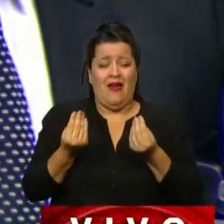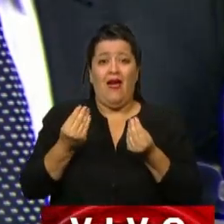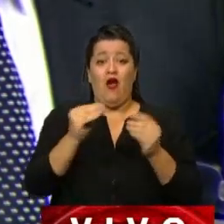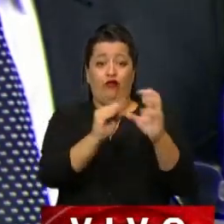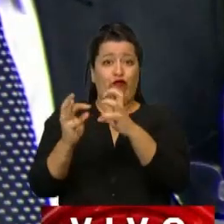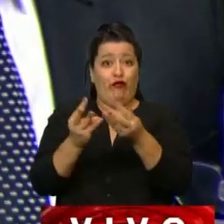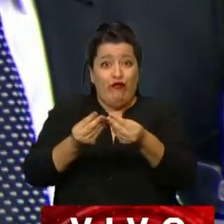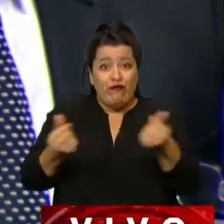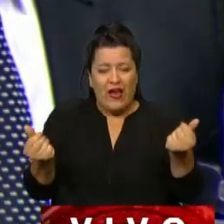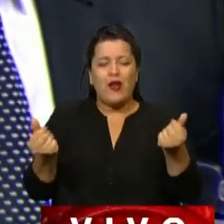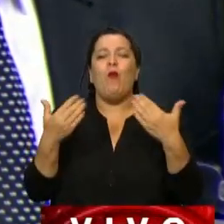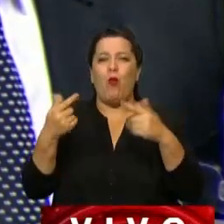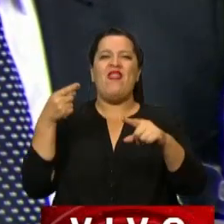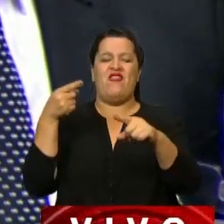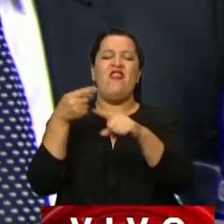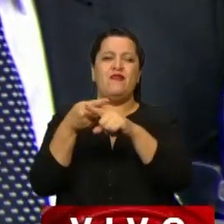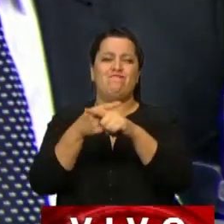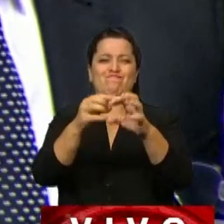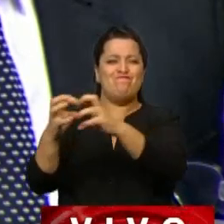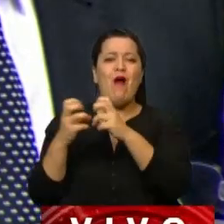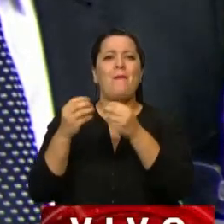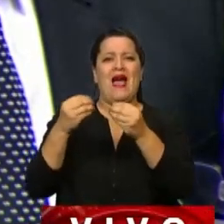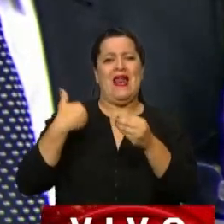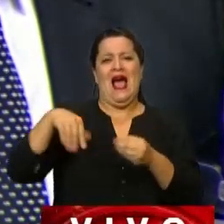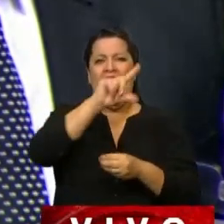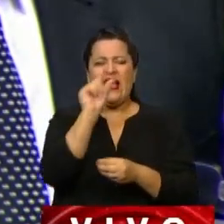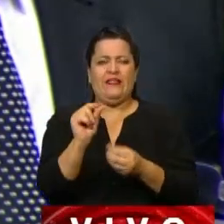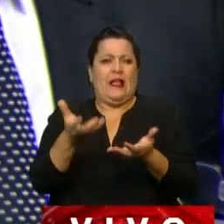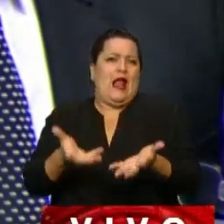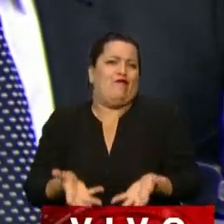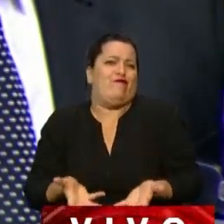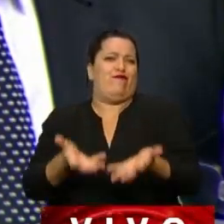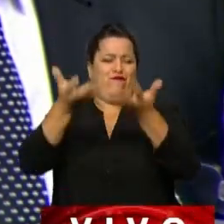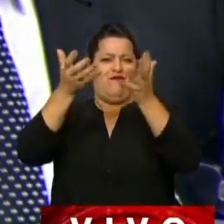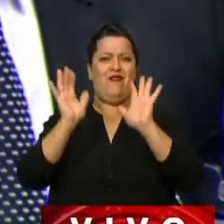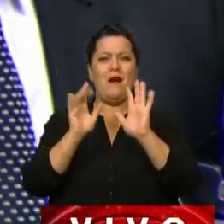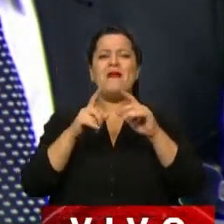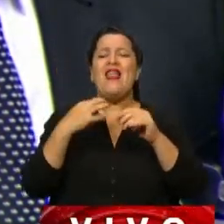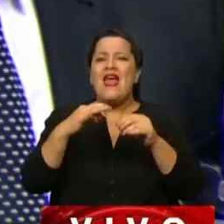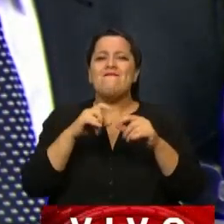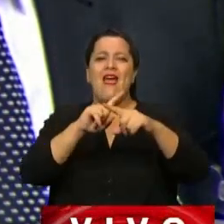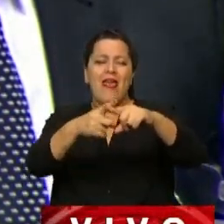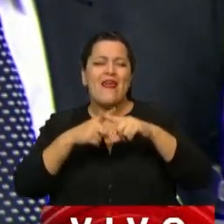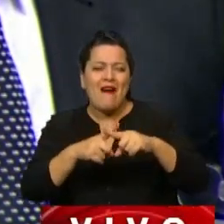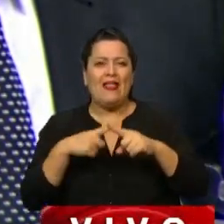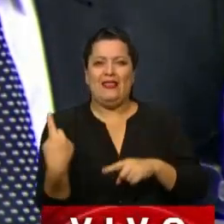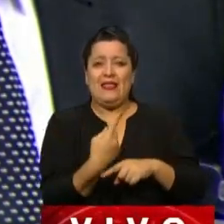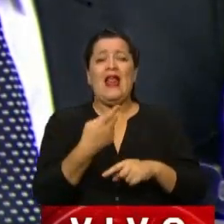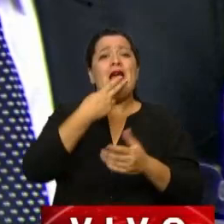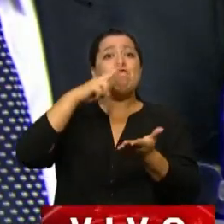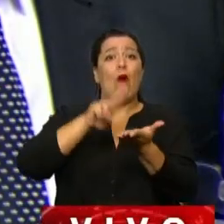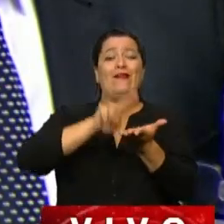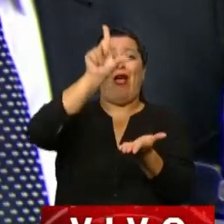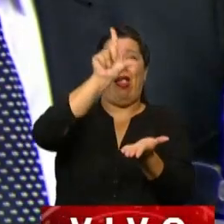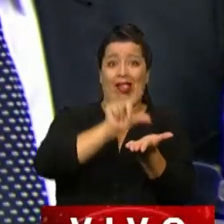esto podamos discutir una Argentina de crecimiento, una Argentina que discuta bajar impuestos para